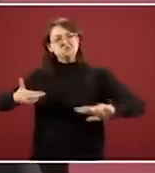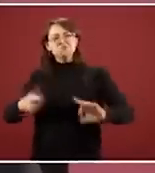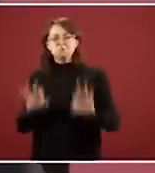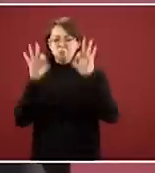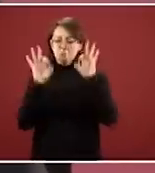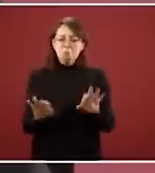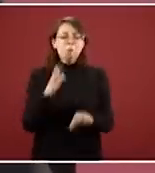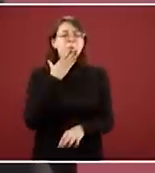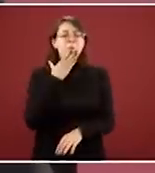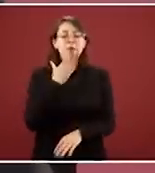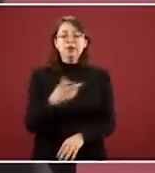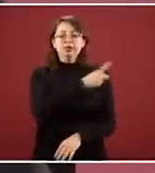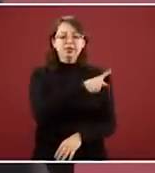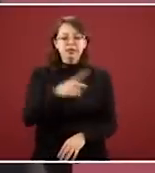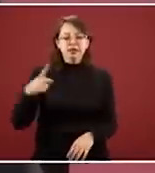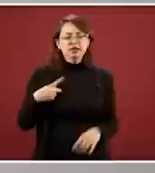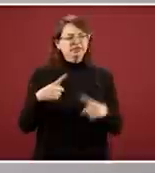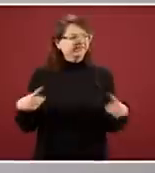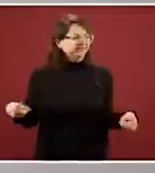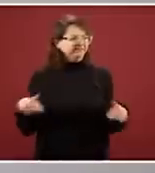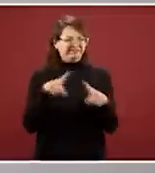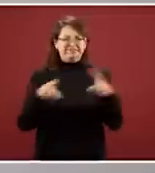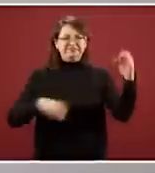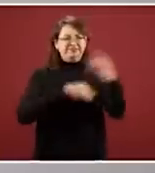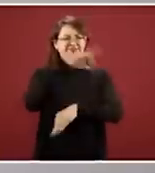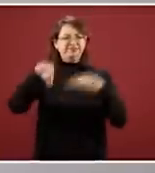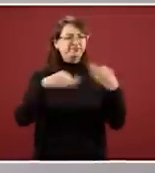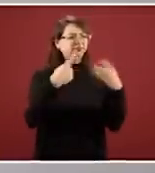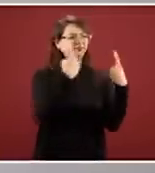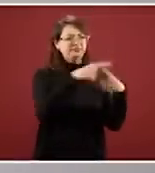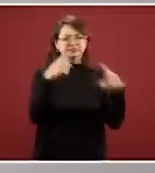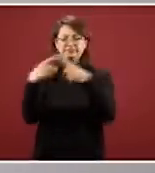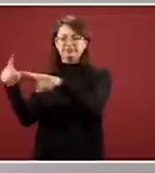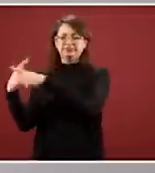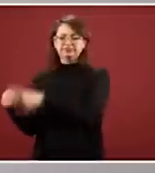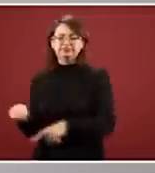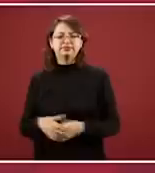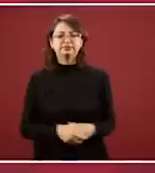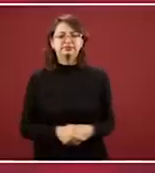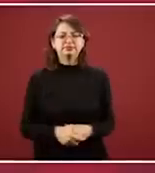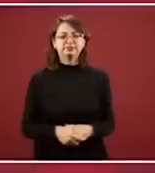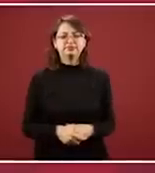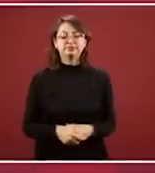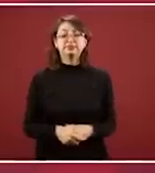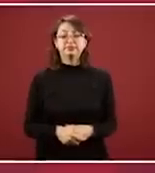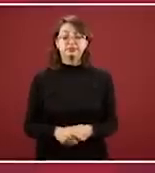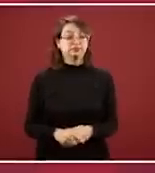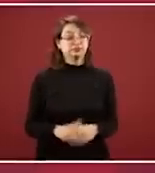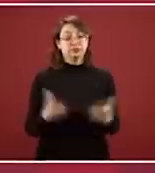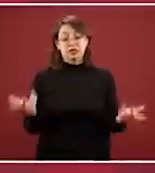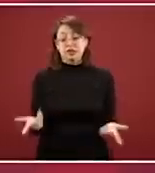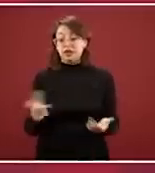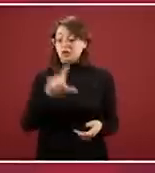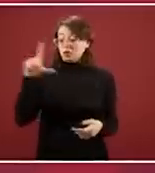con todas las iglesias, y hacer valer el Estado laico, que